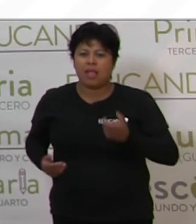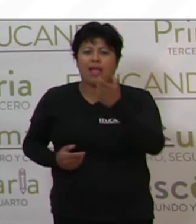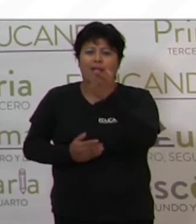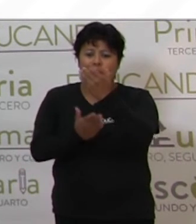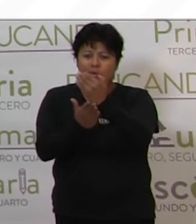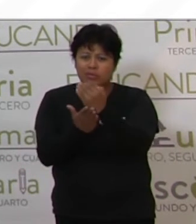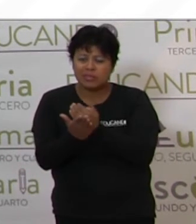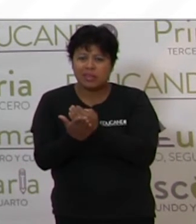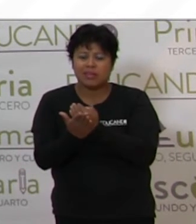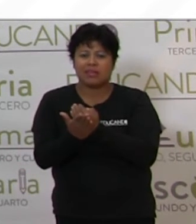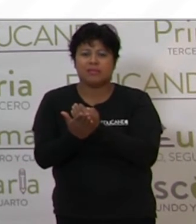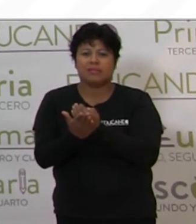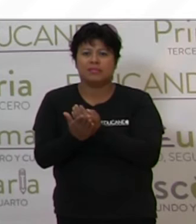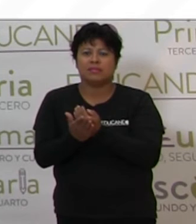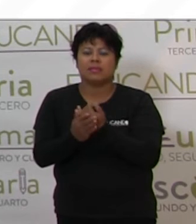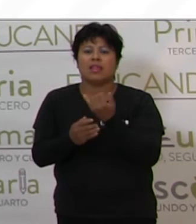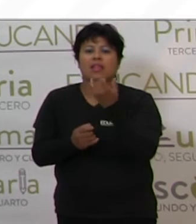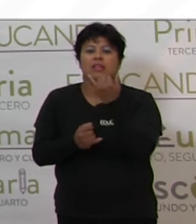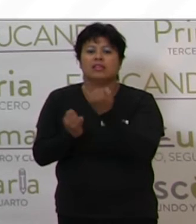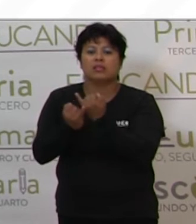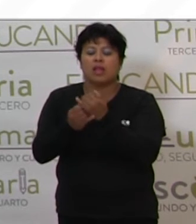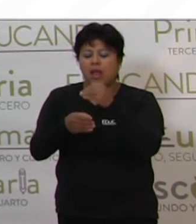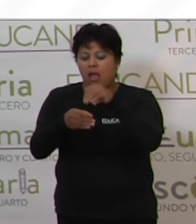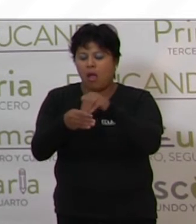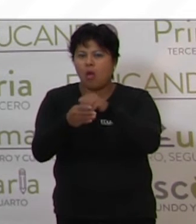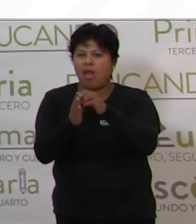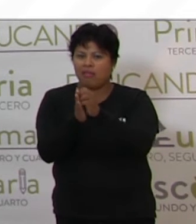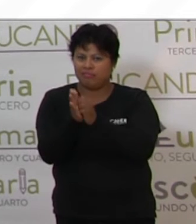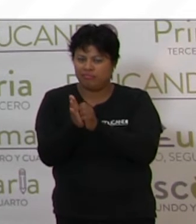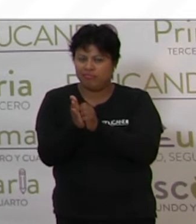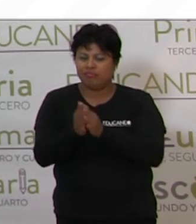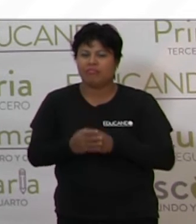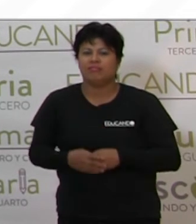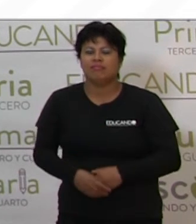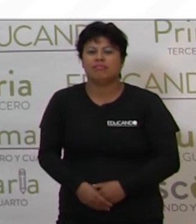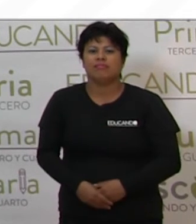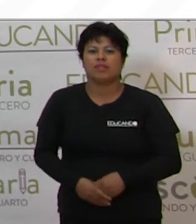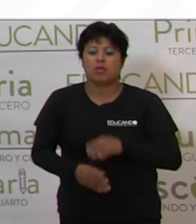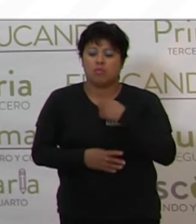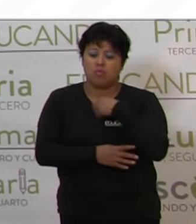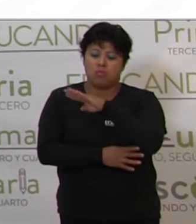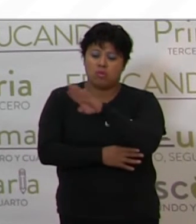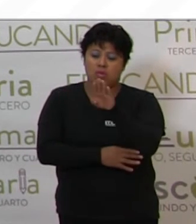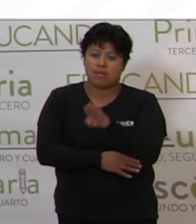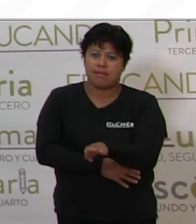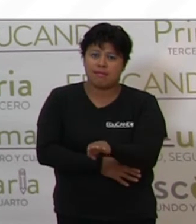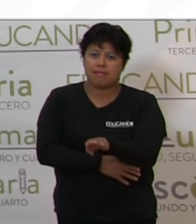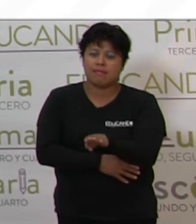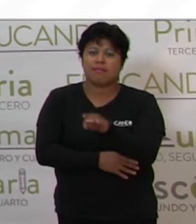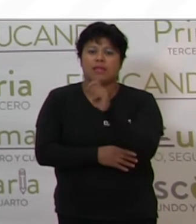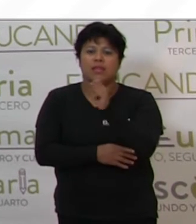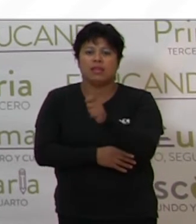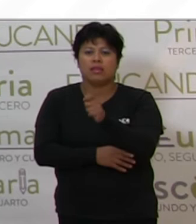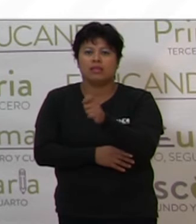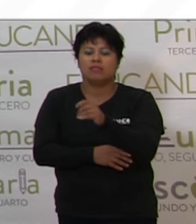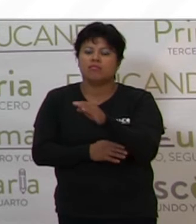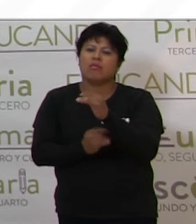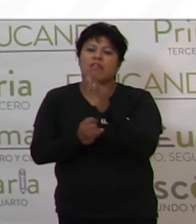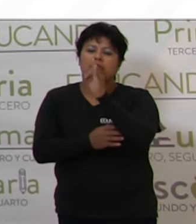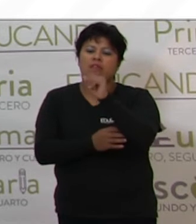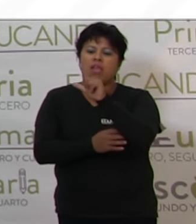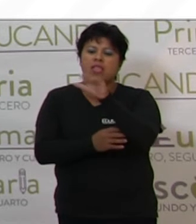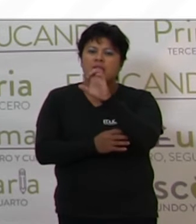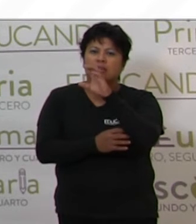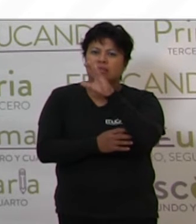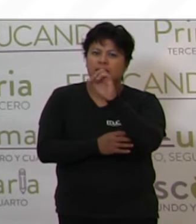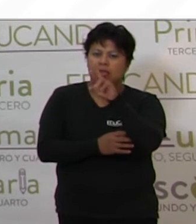economizar, el sinónimo es ahorrar, morir, el sinónimo es fallecer,